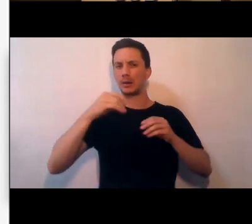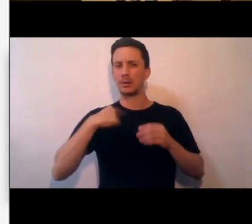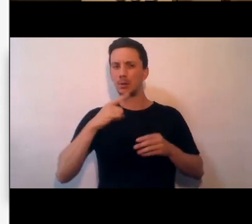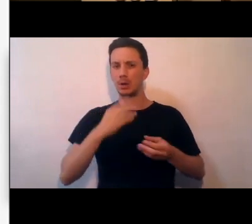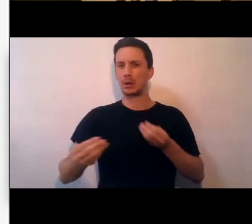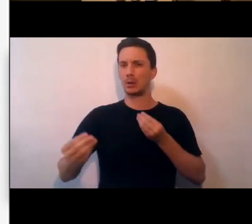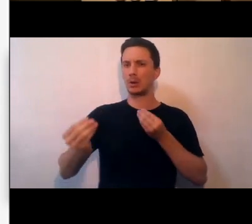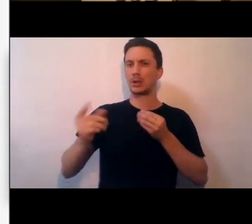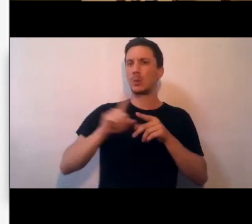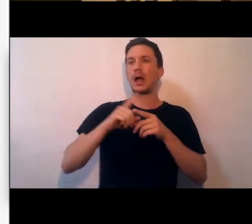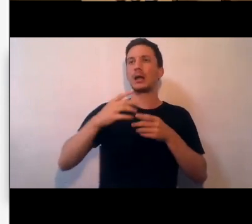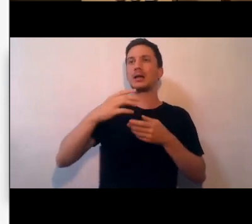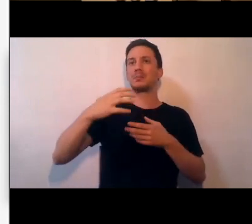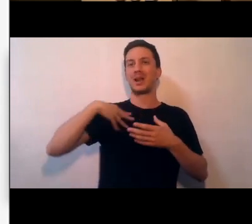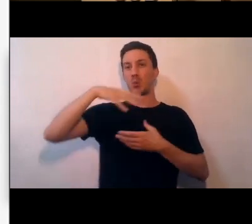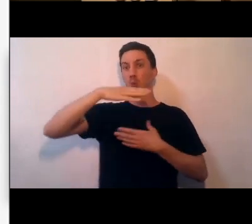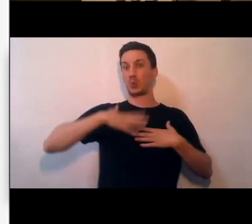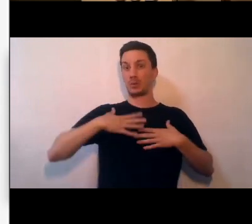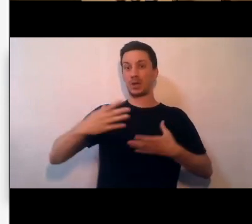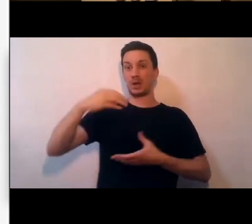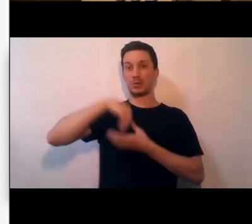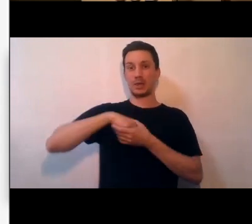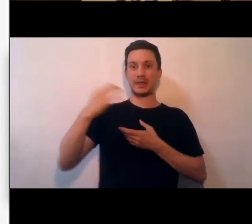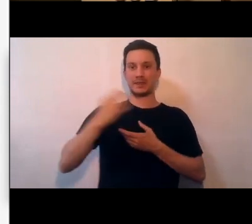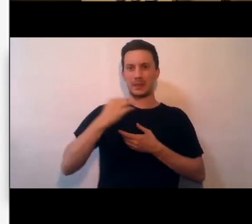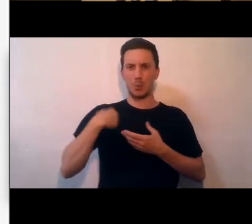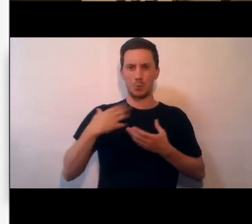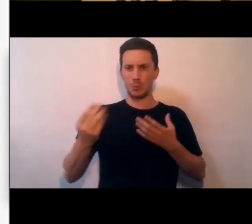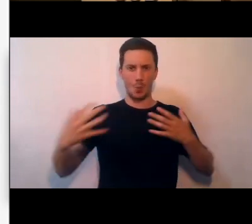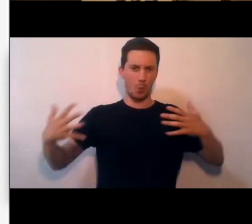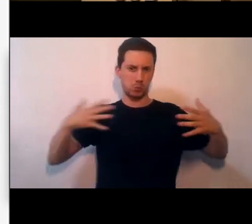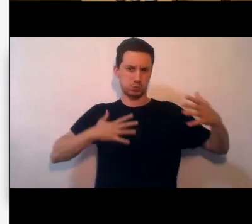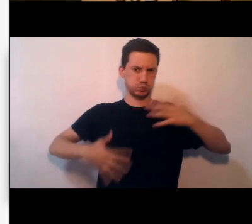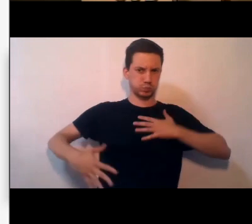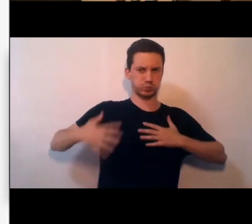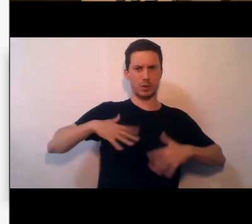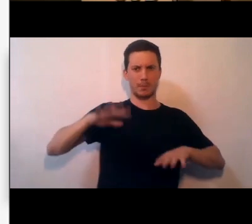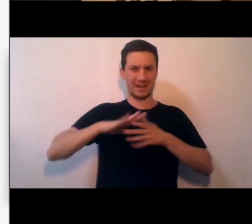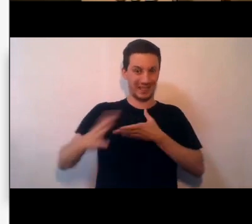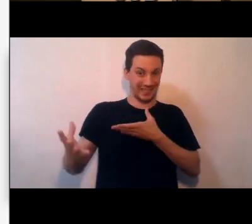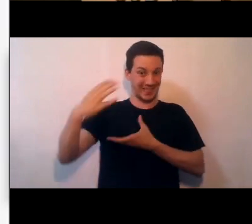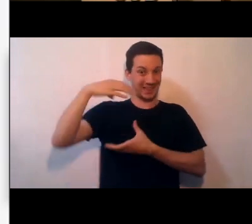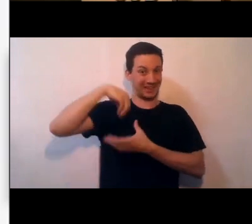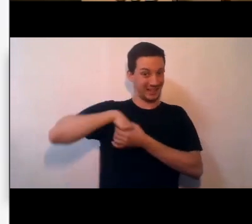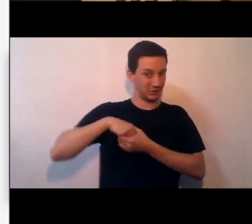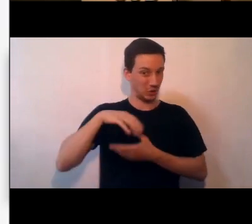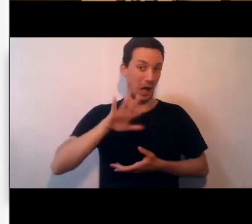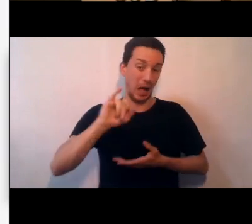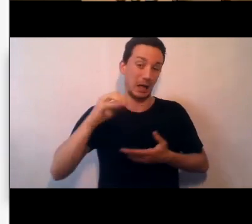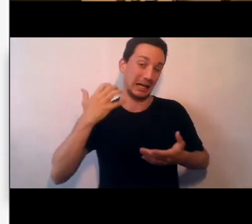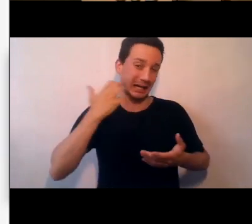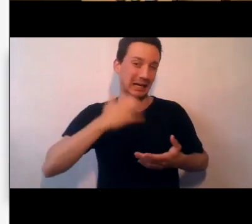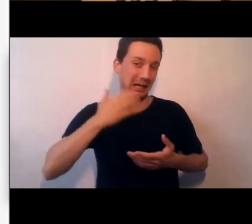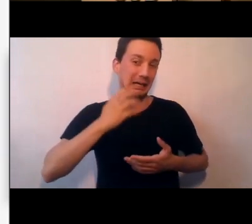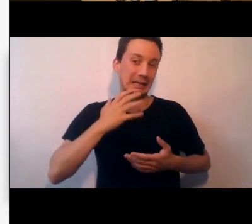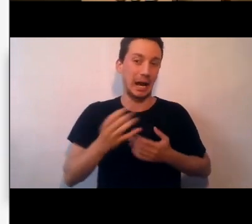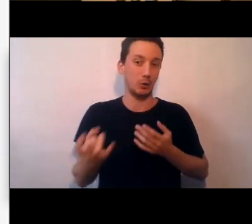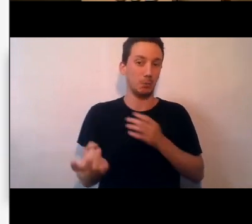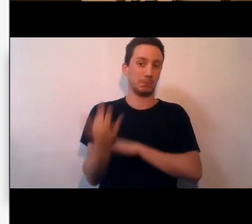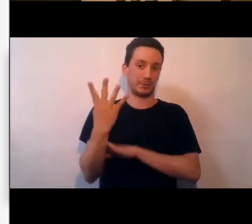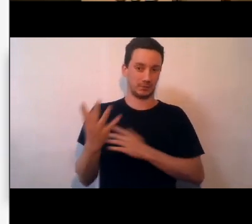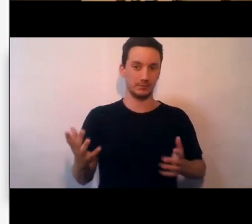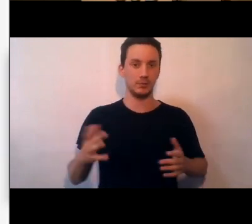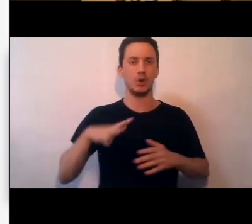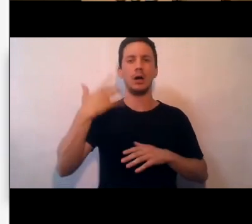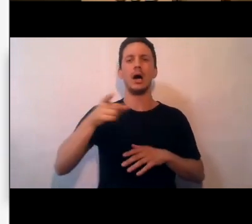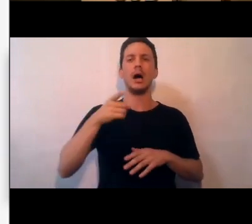sea, ponerte demasiado en exceso para tener clínicas sistémicas. Así que es importante no tener